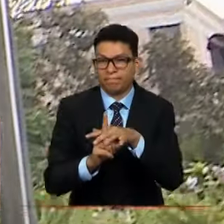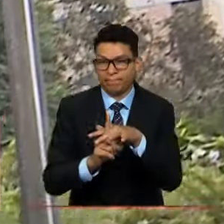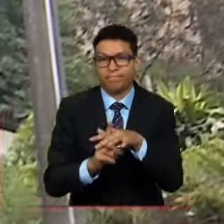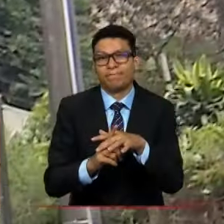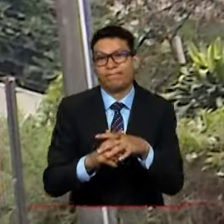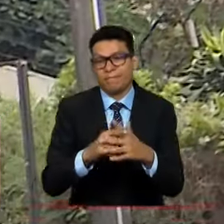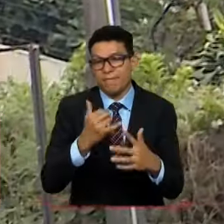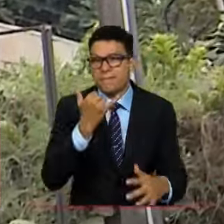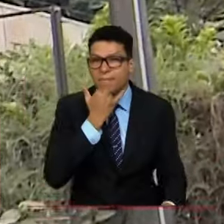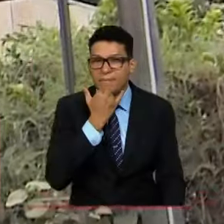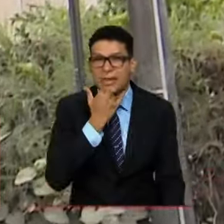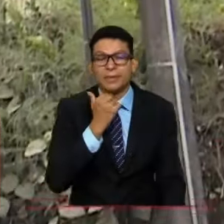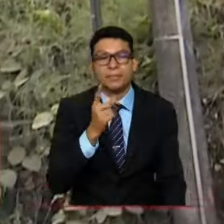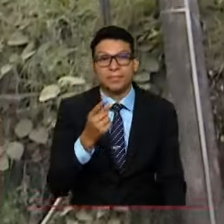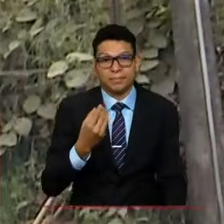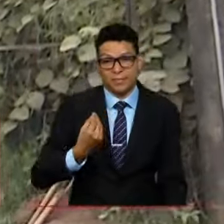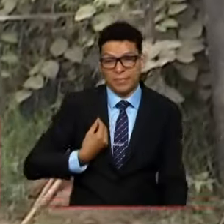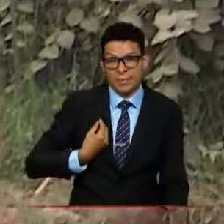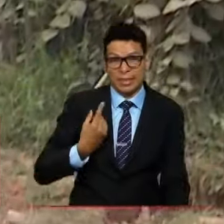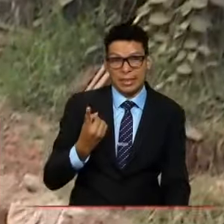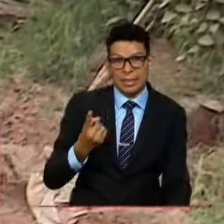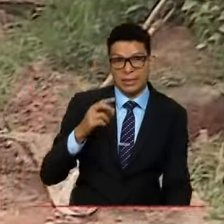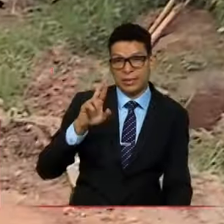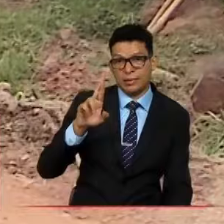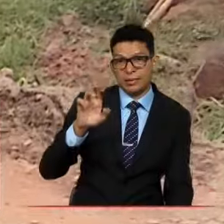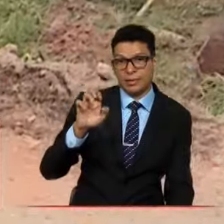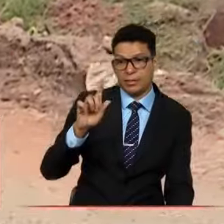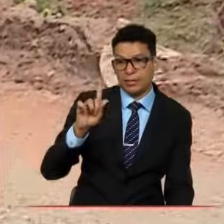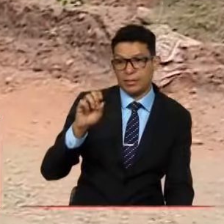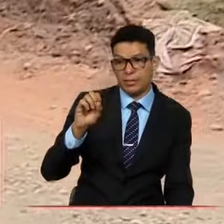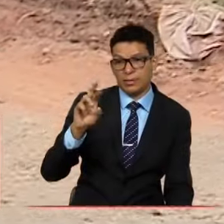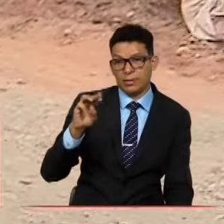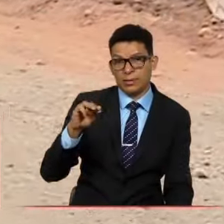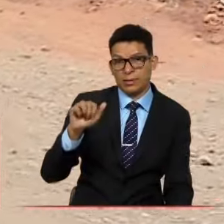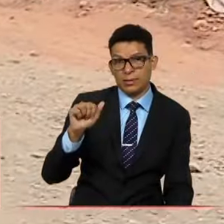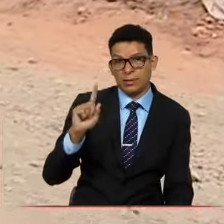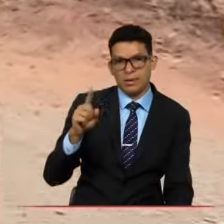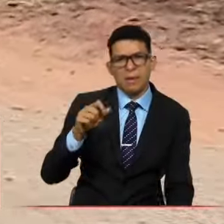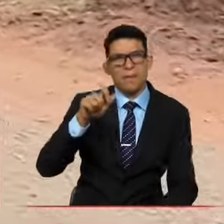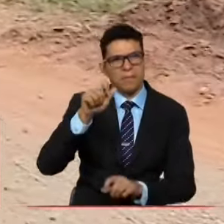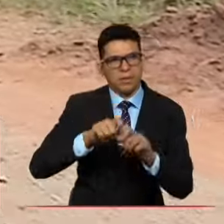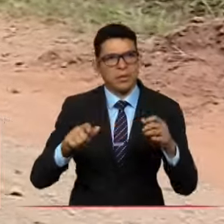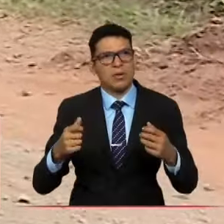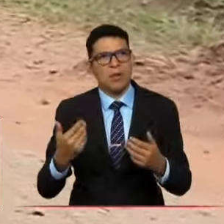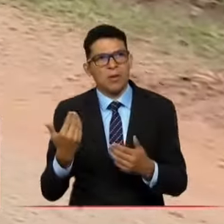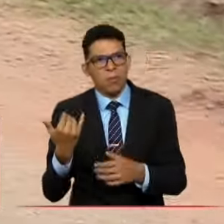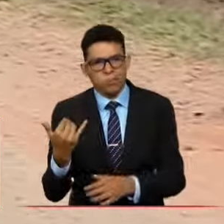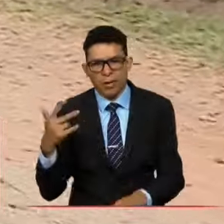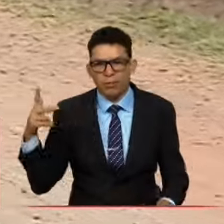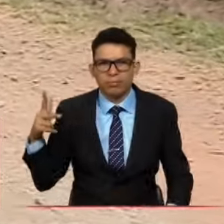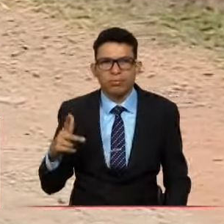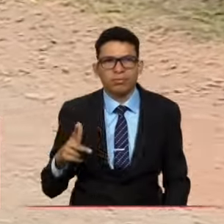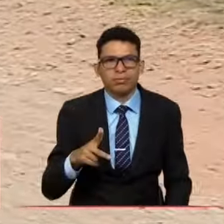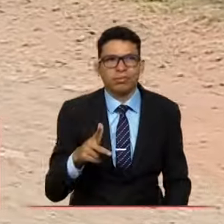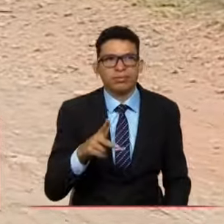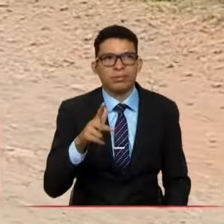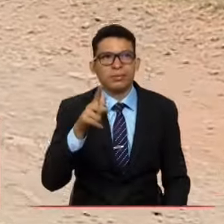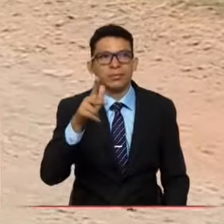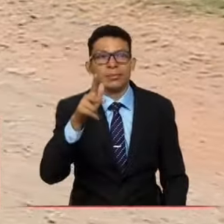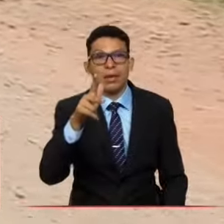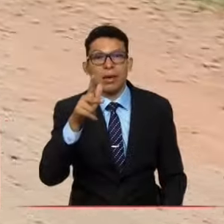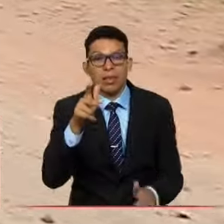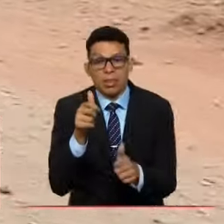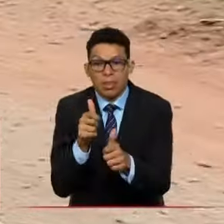ver, de la vereda La Reforma, las personas que vienen desde esos sectores, al parecer serían seguidas